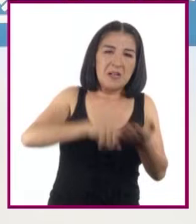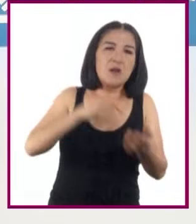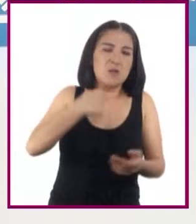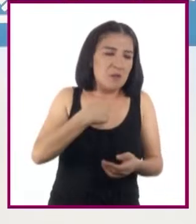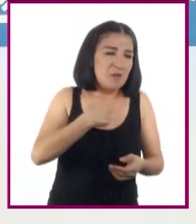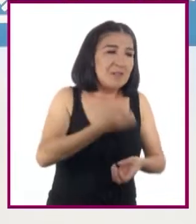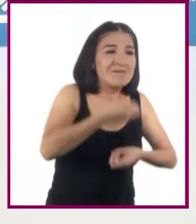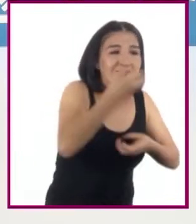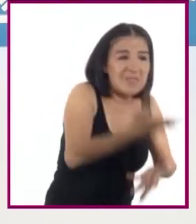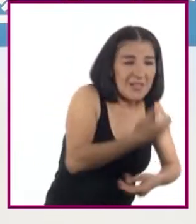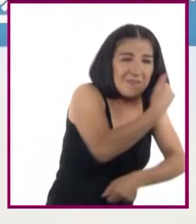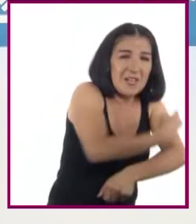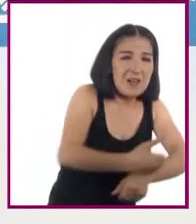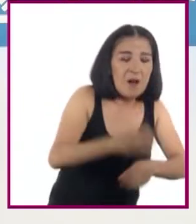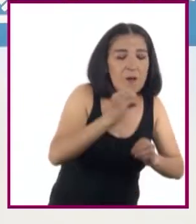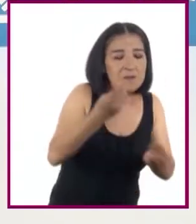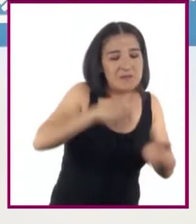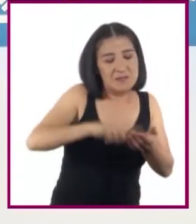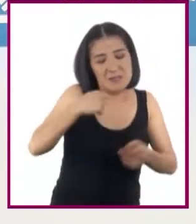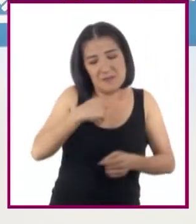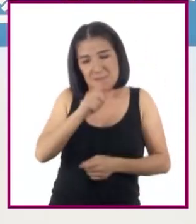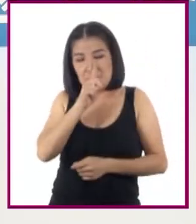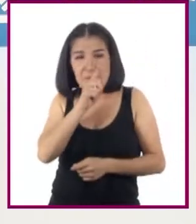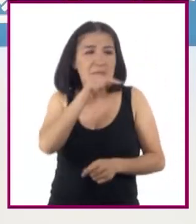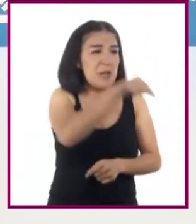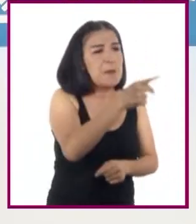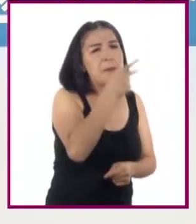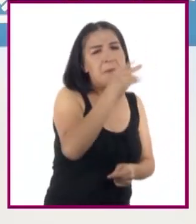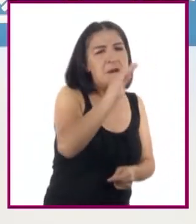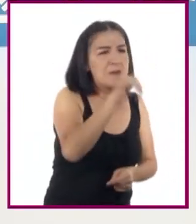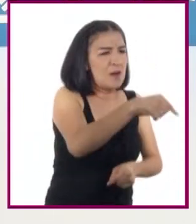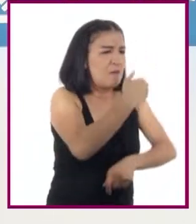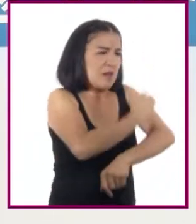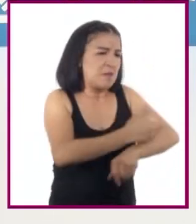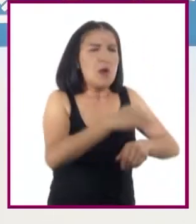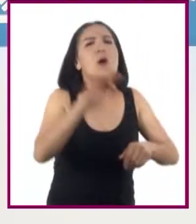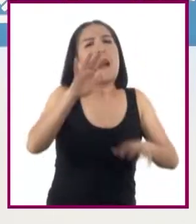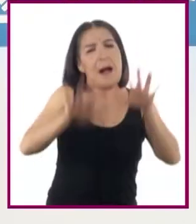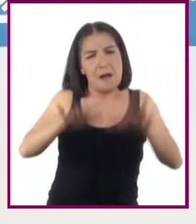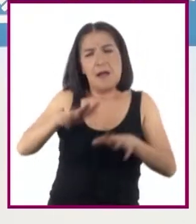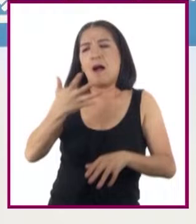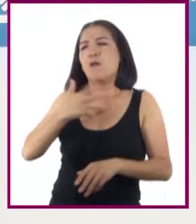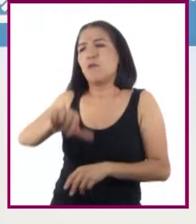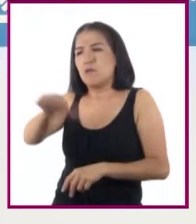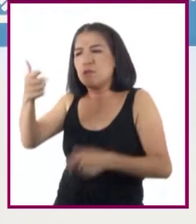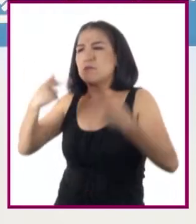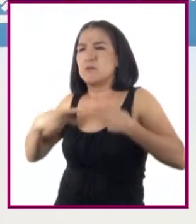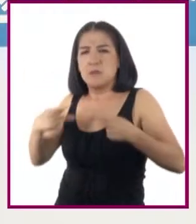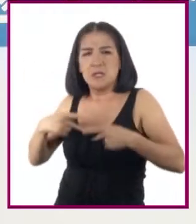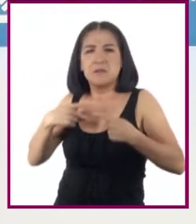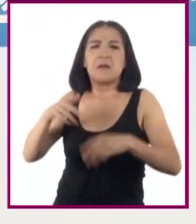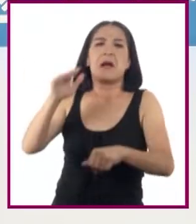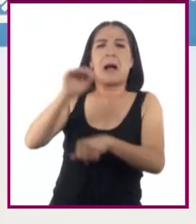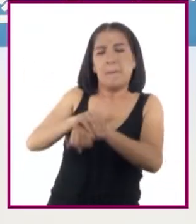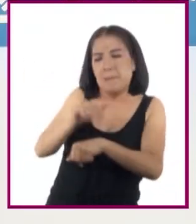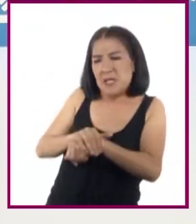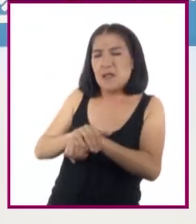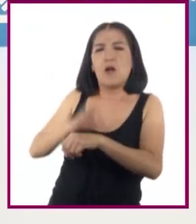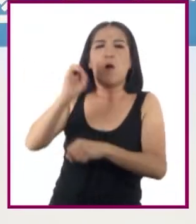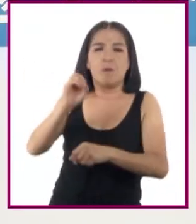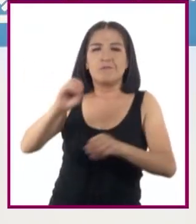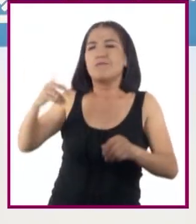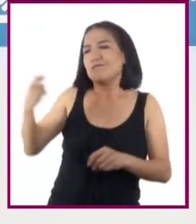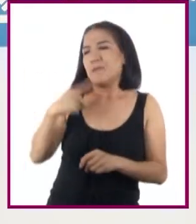para resolverlos? No solo si se puede hablar con los padres o la familia. A veces hay otras personas que nos escuchan, como amigos